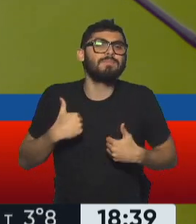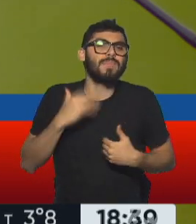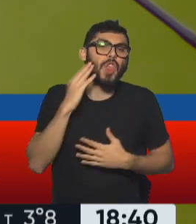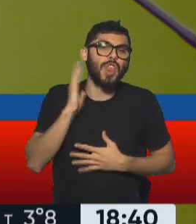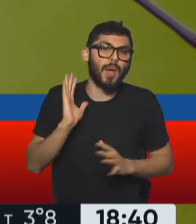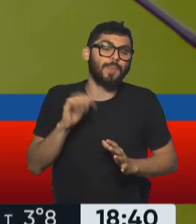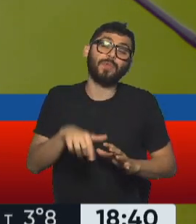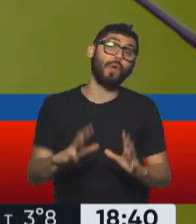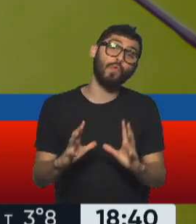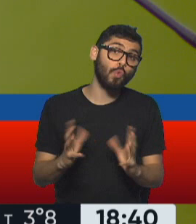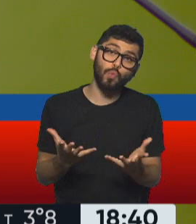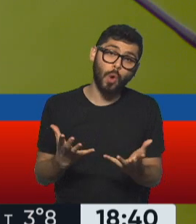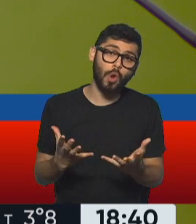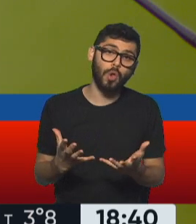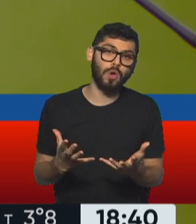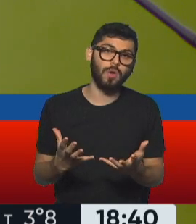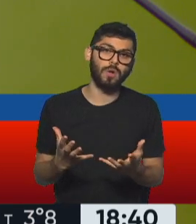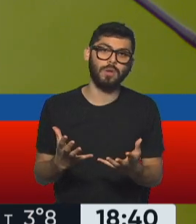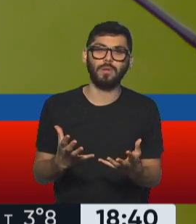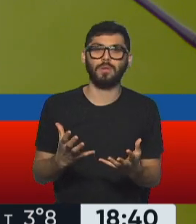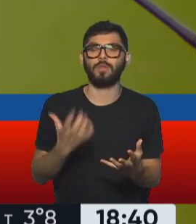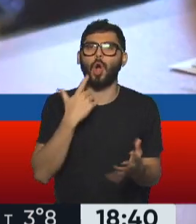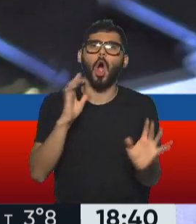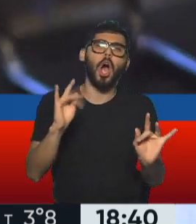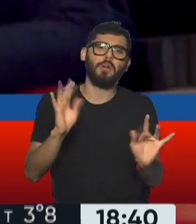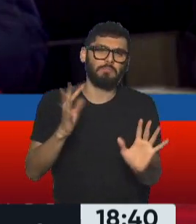Es fútbol, es más simple de lo que uno piensa.